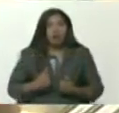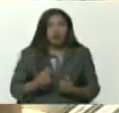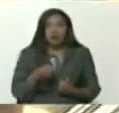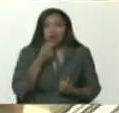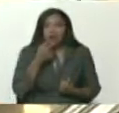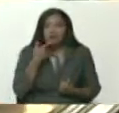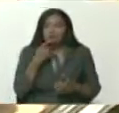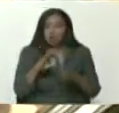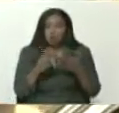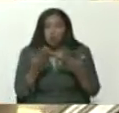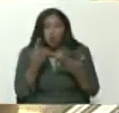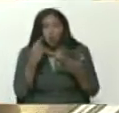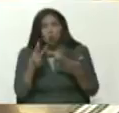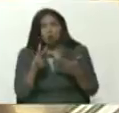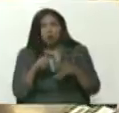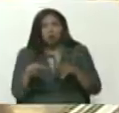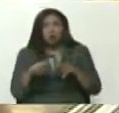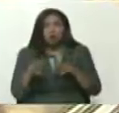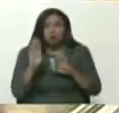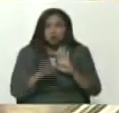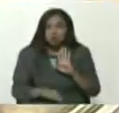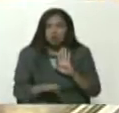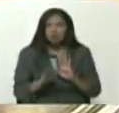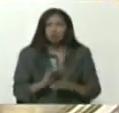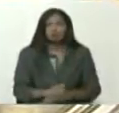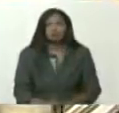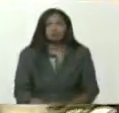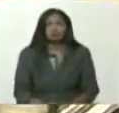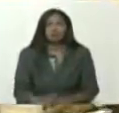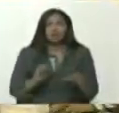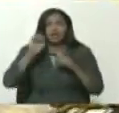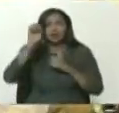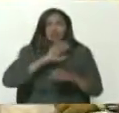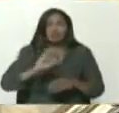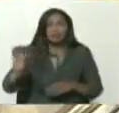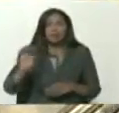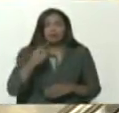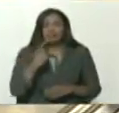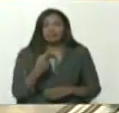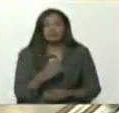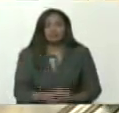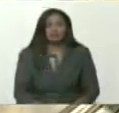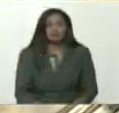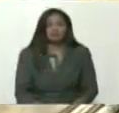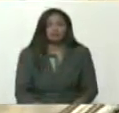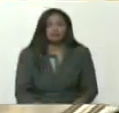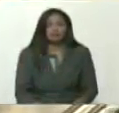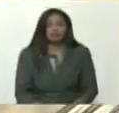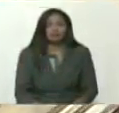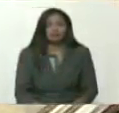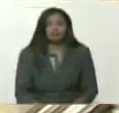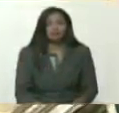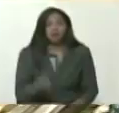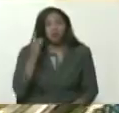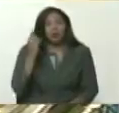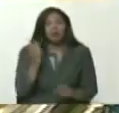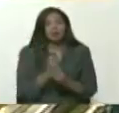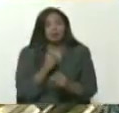bello, para los niños más pequeños. Héroes de la patria, dice la portada. Y estas mujeres aquí